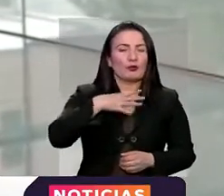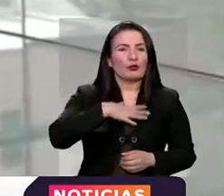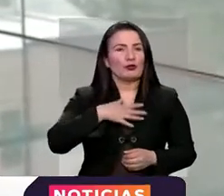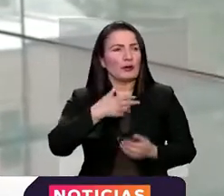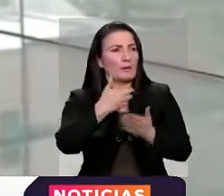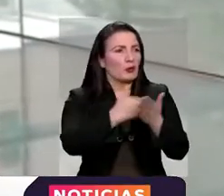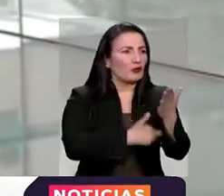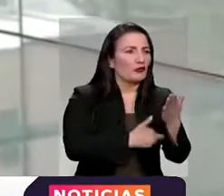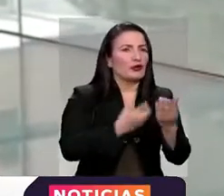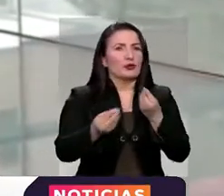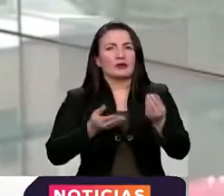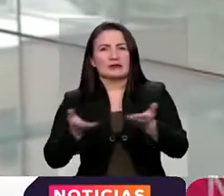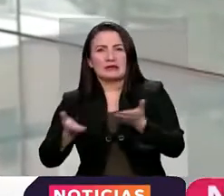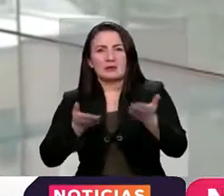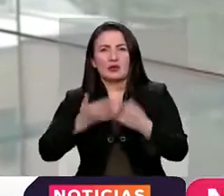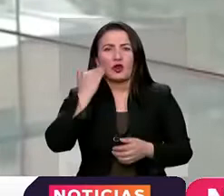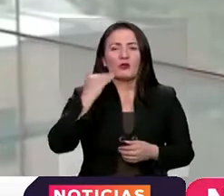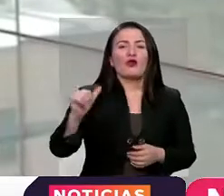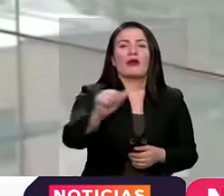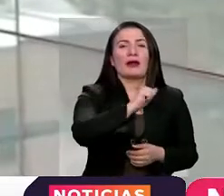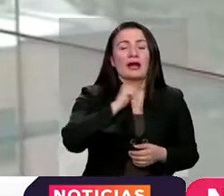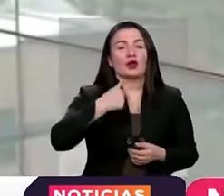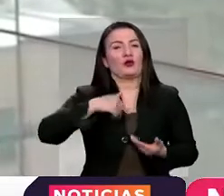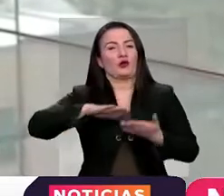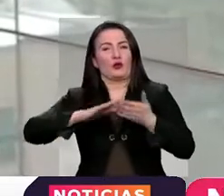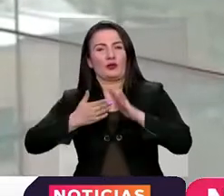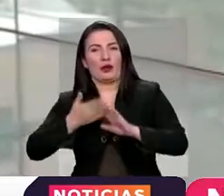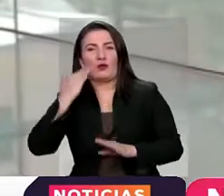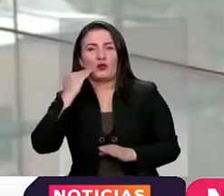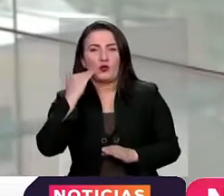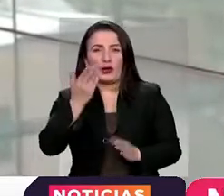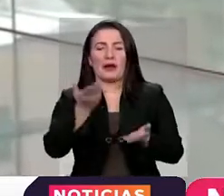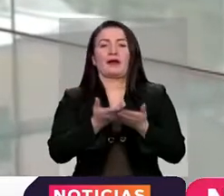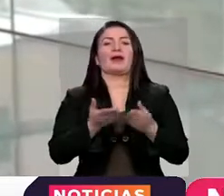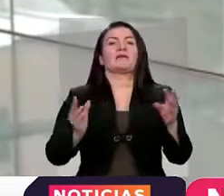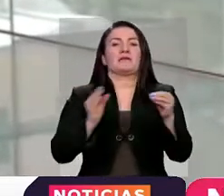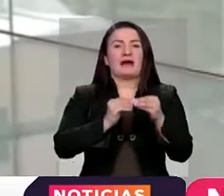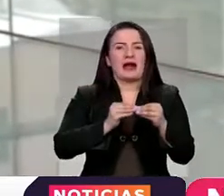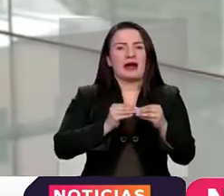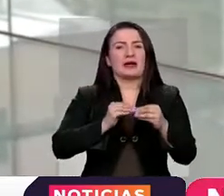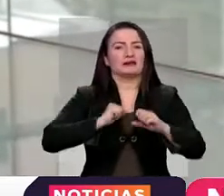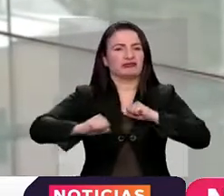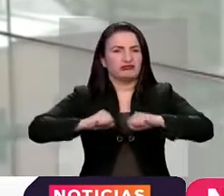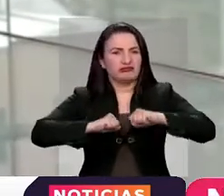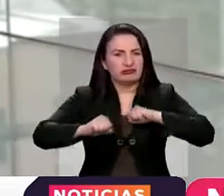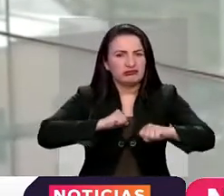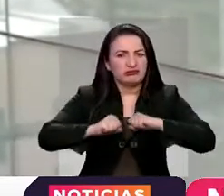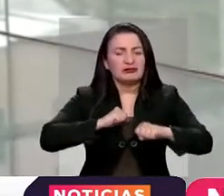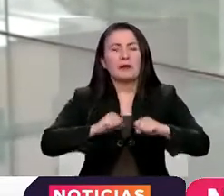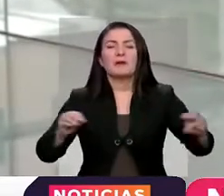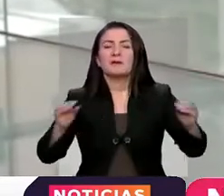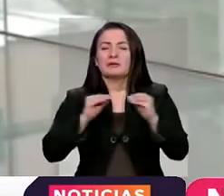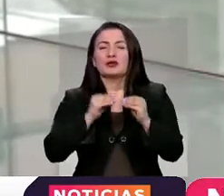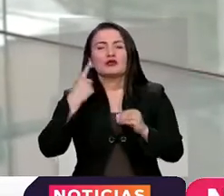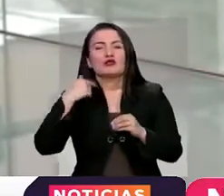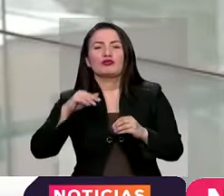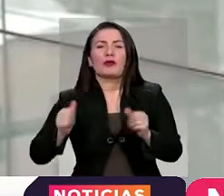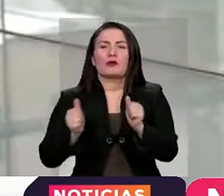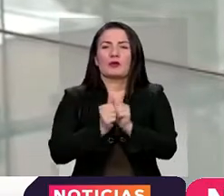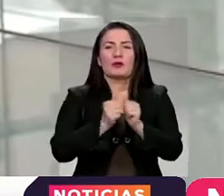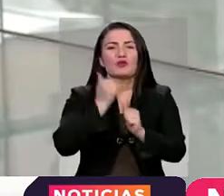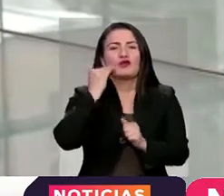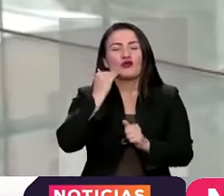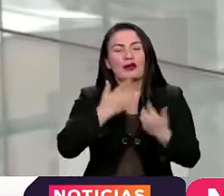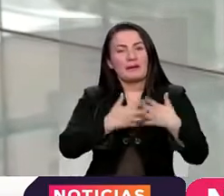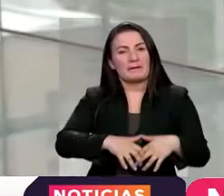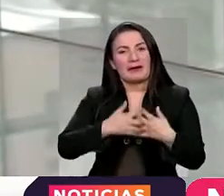portafolios al servicio de las mujeres. Nuestra comunidad de mujeres, más ferretera que nunca, el acompañamiento que hacemos para mujeres